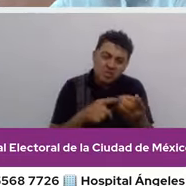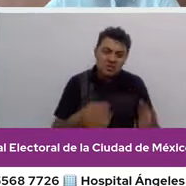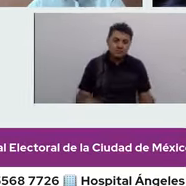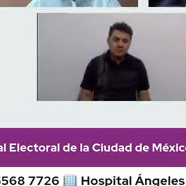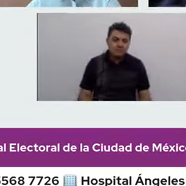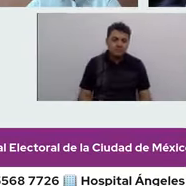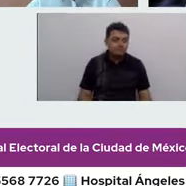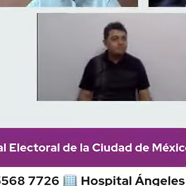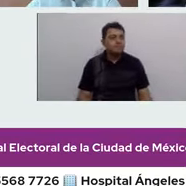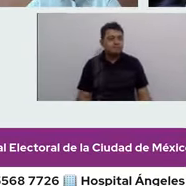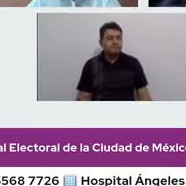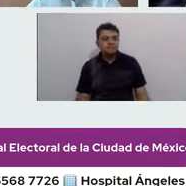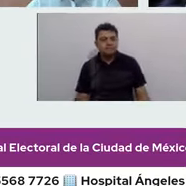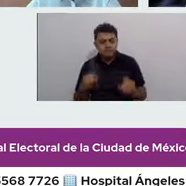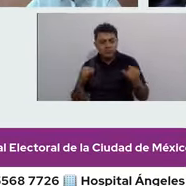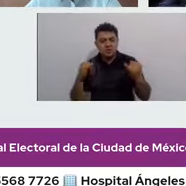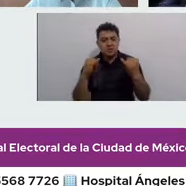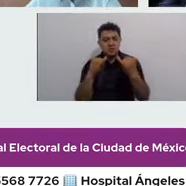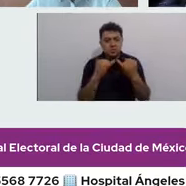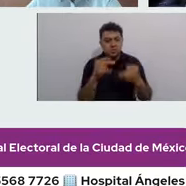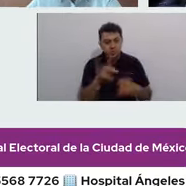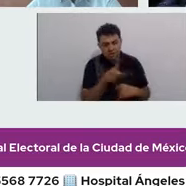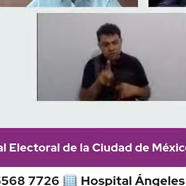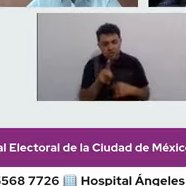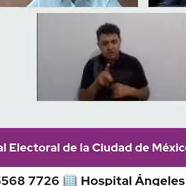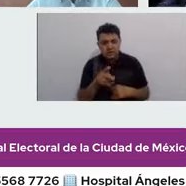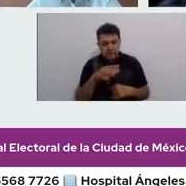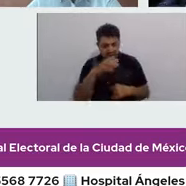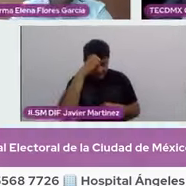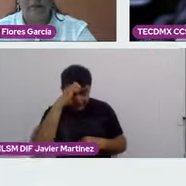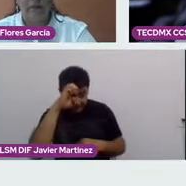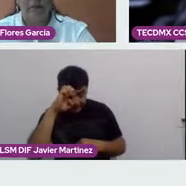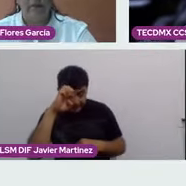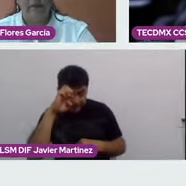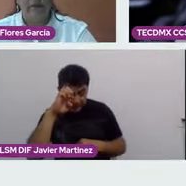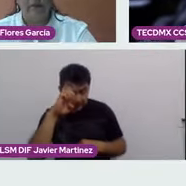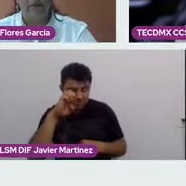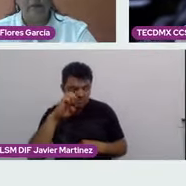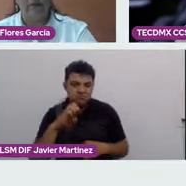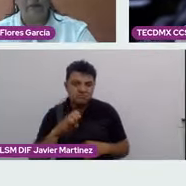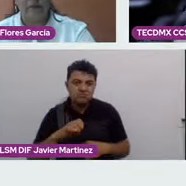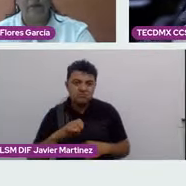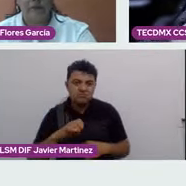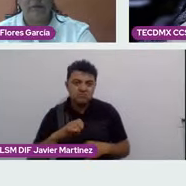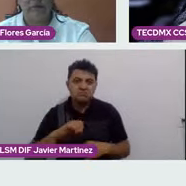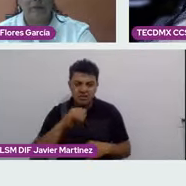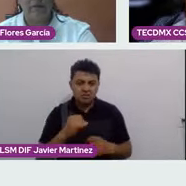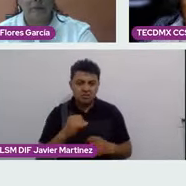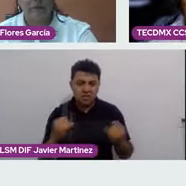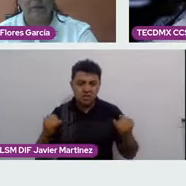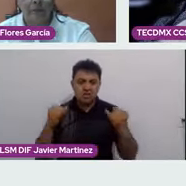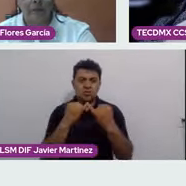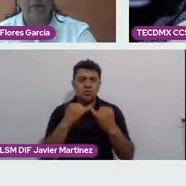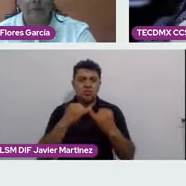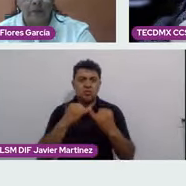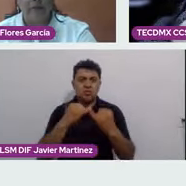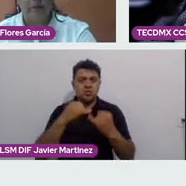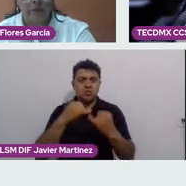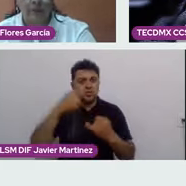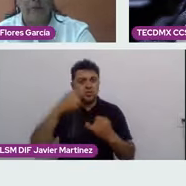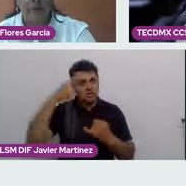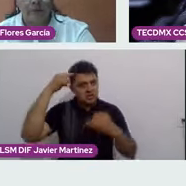Instituciones públicas con gran experiencia aquí en México, hay grandes hospitales, Instituto de Neurología, Instituto GEA,